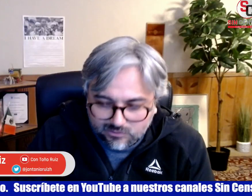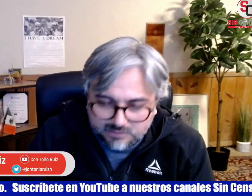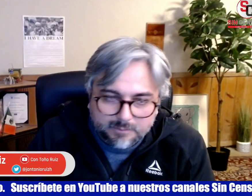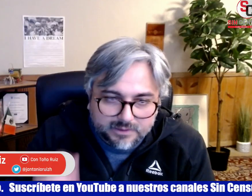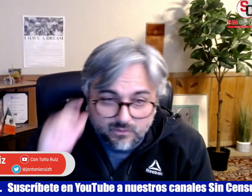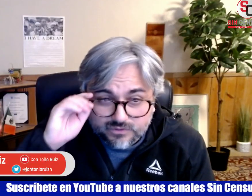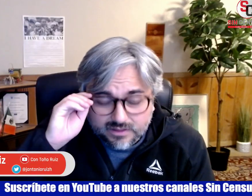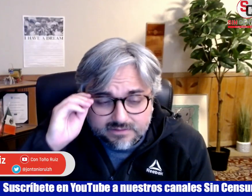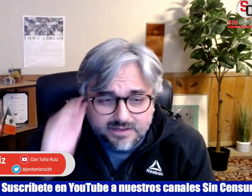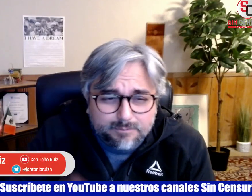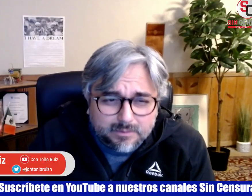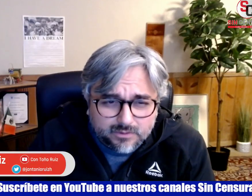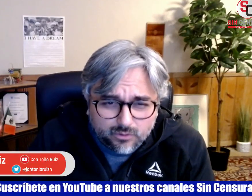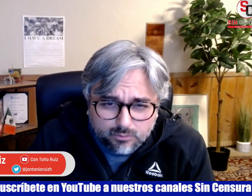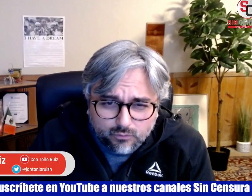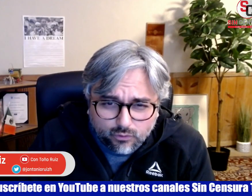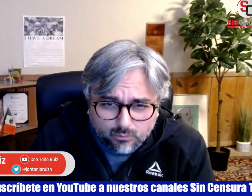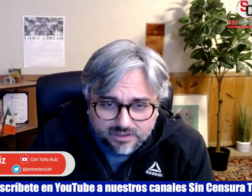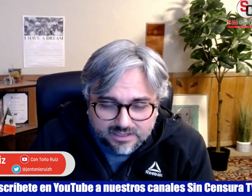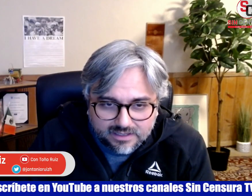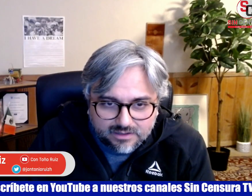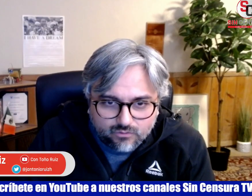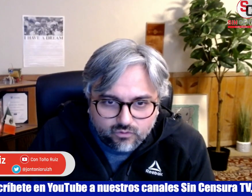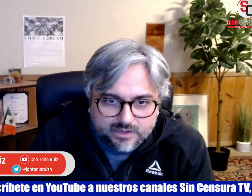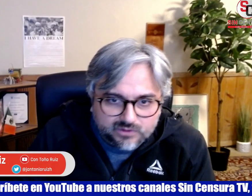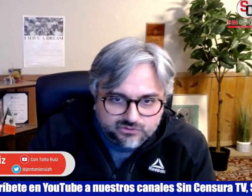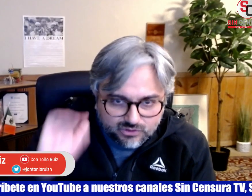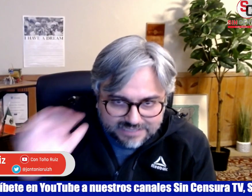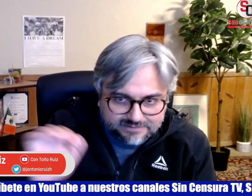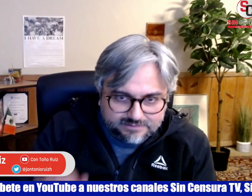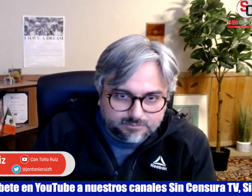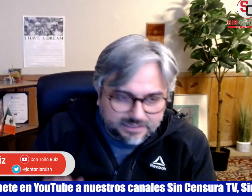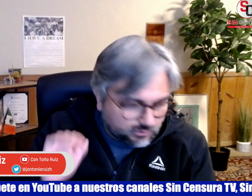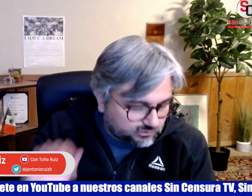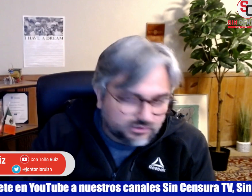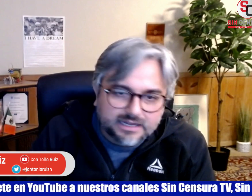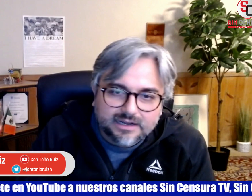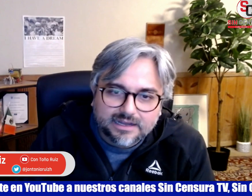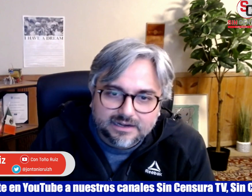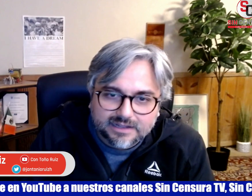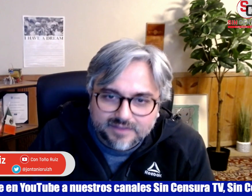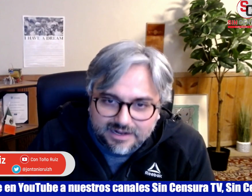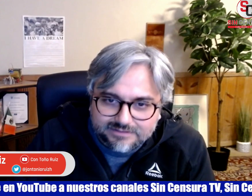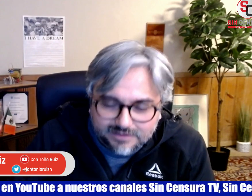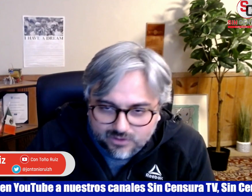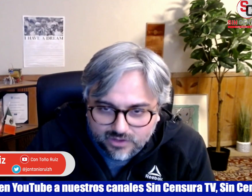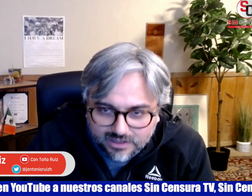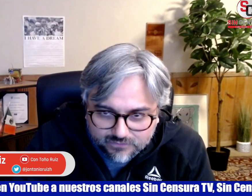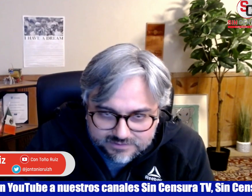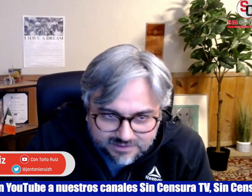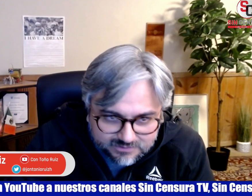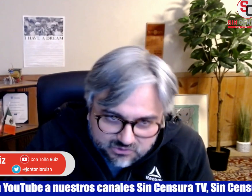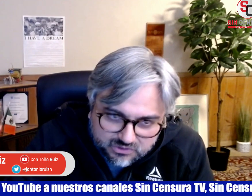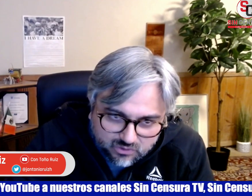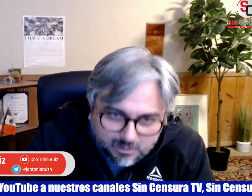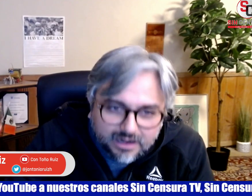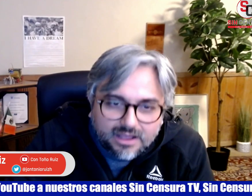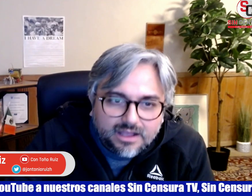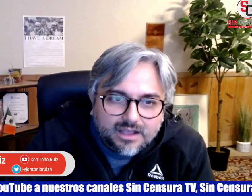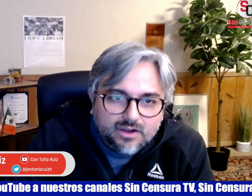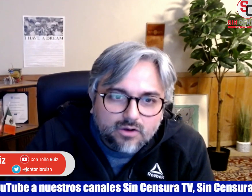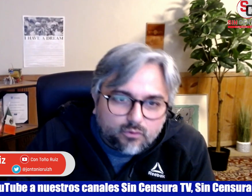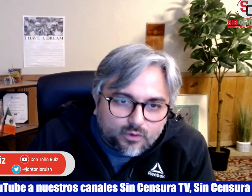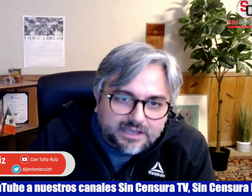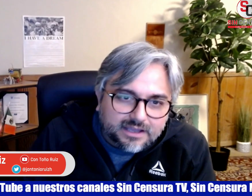la última pregunta de Sara Pablo de grupo Fórmula fue cuestionar para cuestionar al general secretario de la defensa creciendo